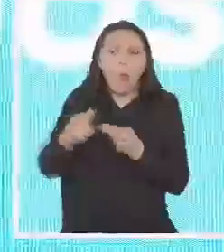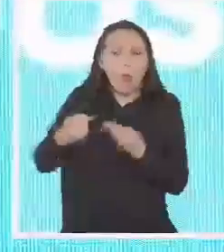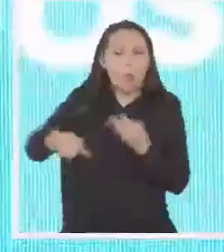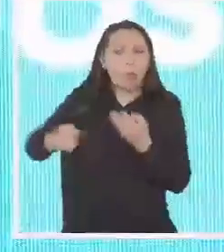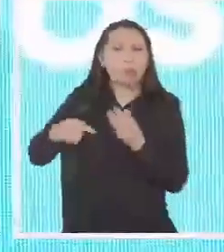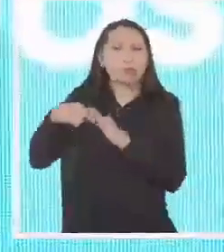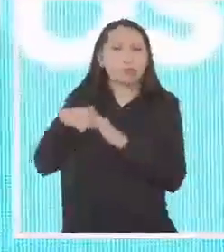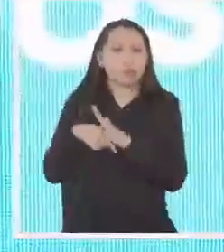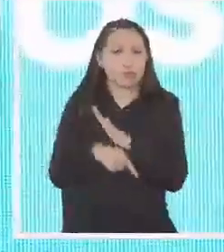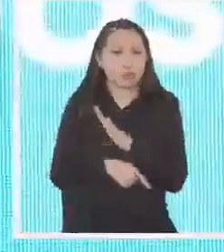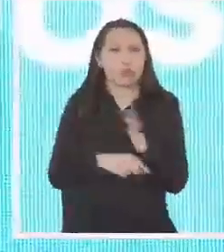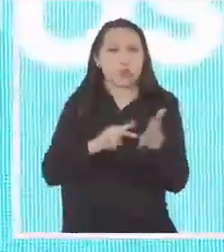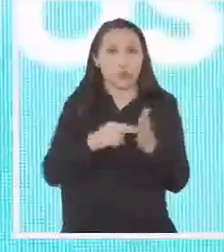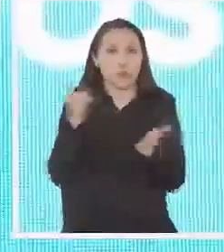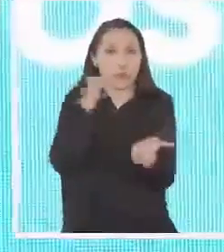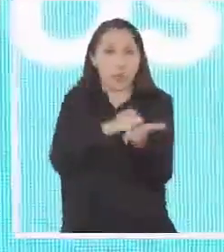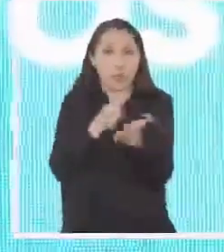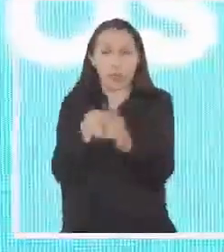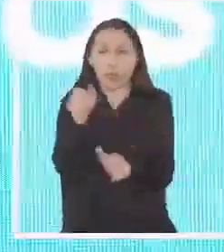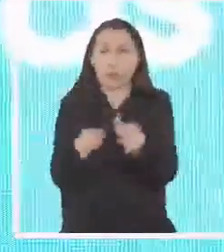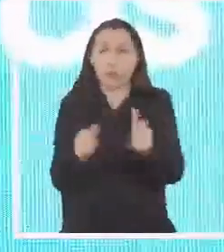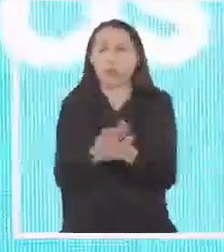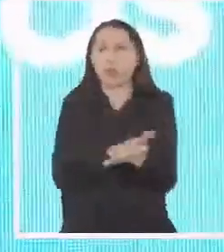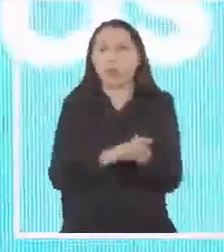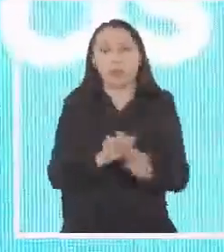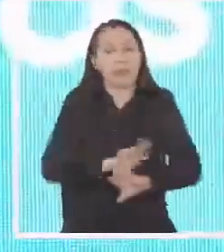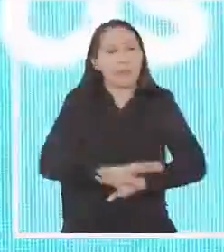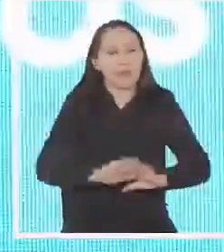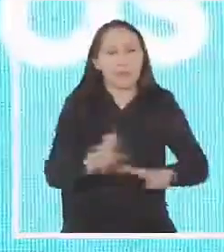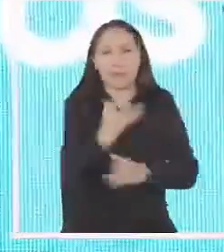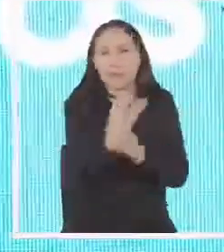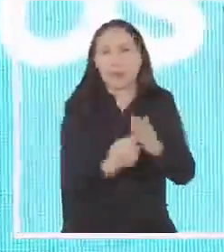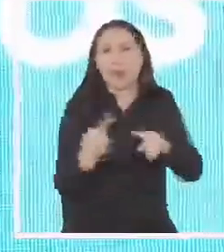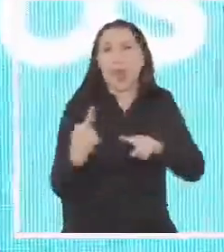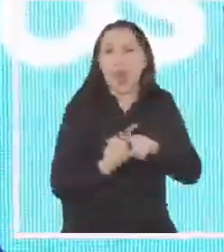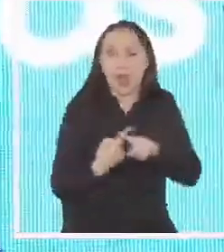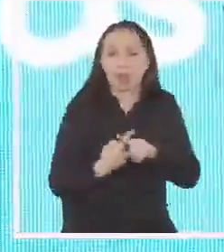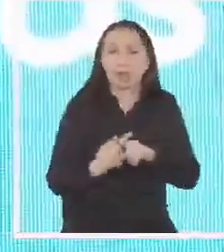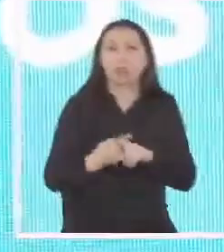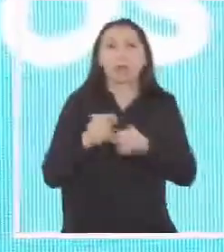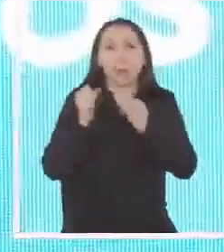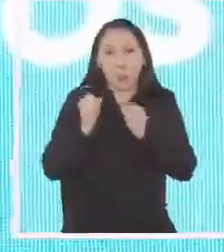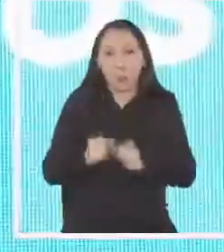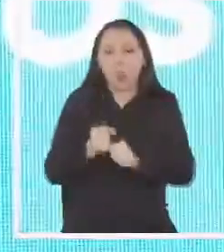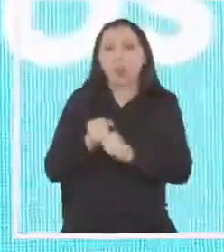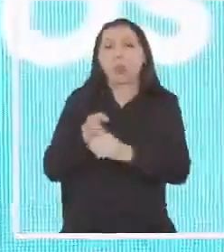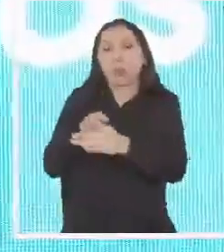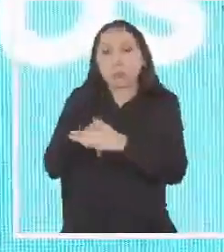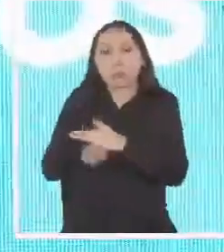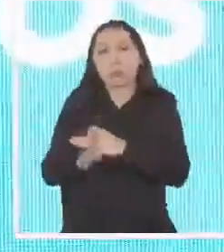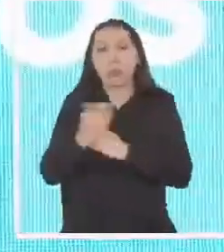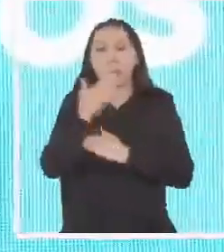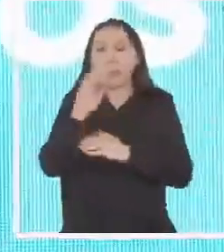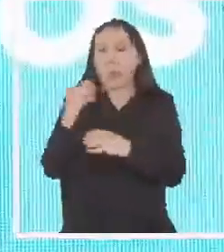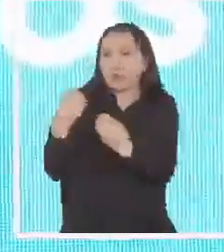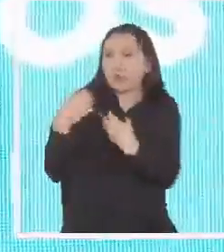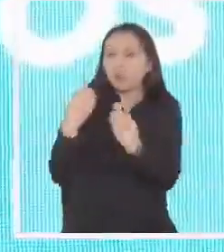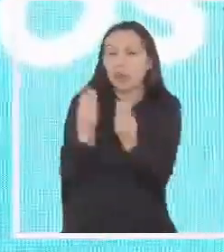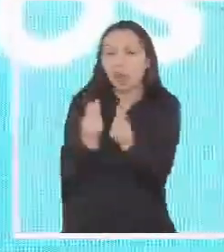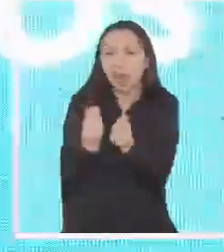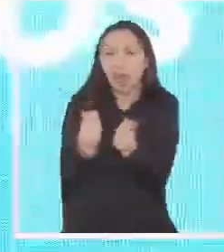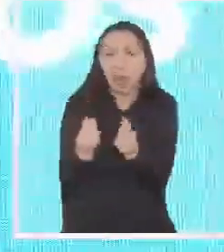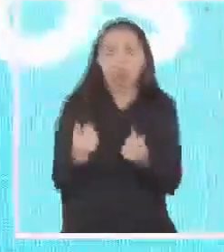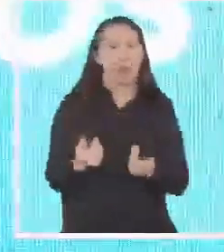subyacen, como por ejemplo el terminar con los abusos, el tener acceso a una mejor educación y de